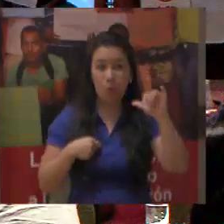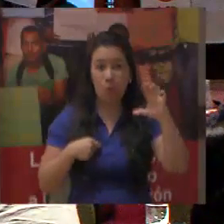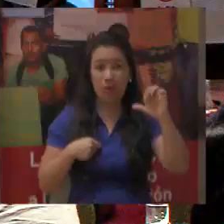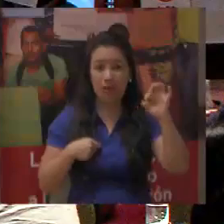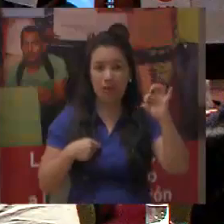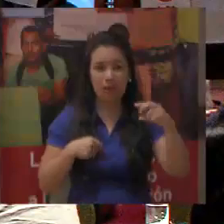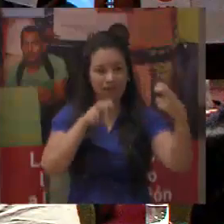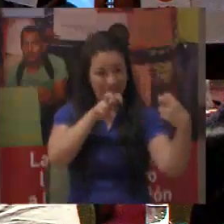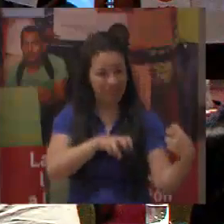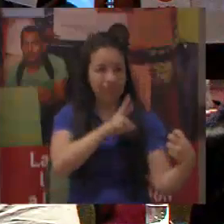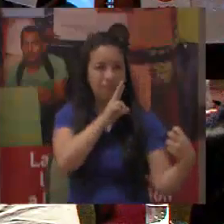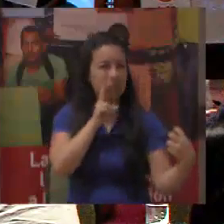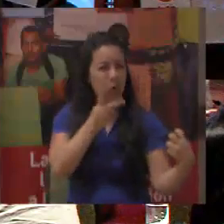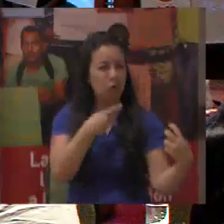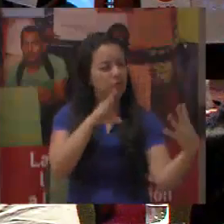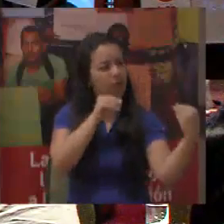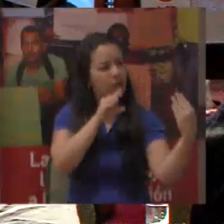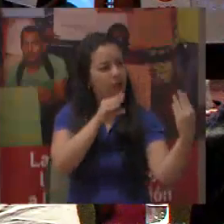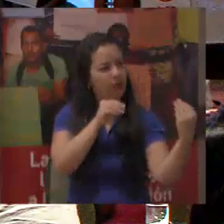estábamos pensando un poco